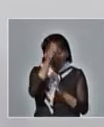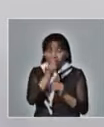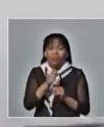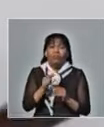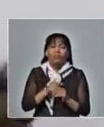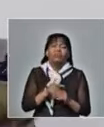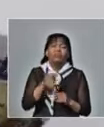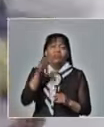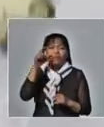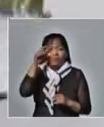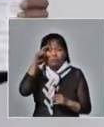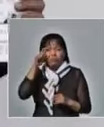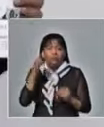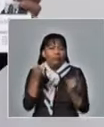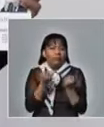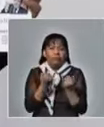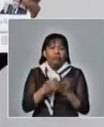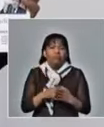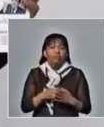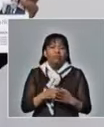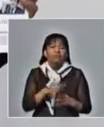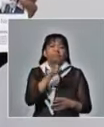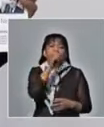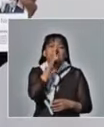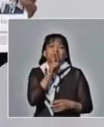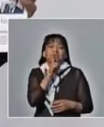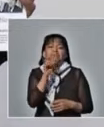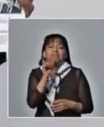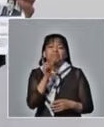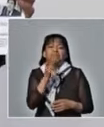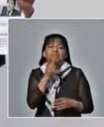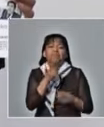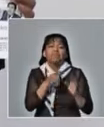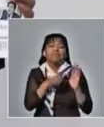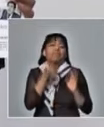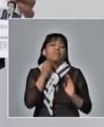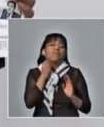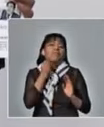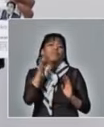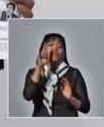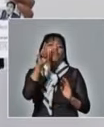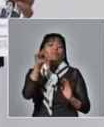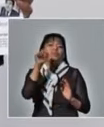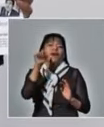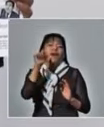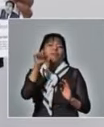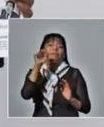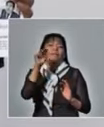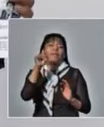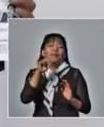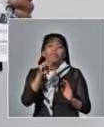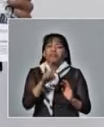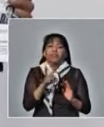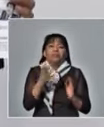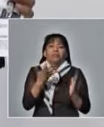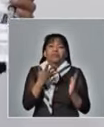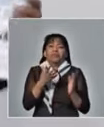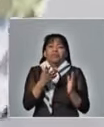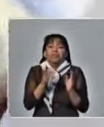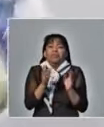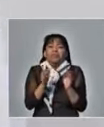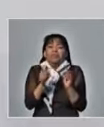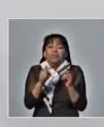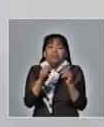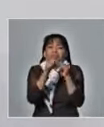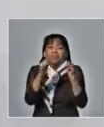Doher. Mintió cuando nos dijo que era abogado por la UNAM y resultó que no tenía cédula. Por cierto, yo tengo